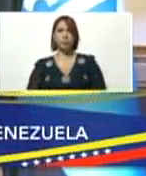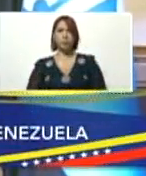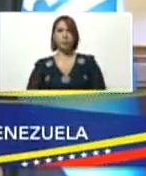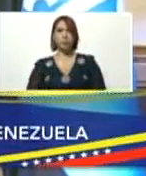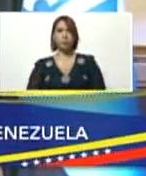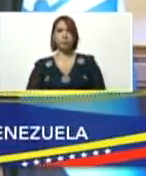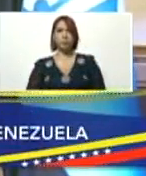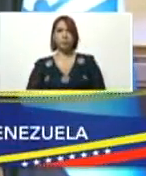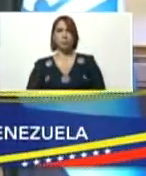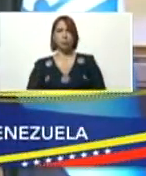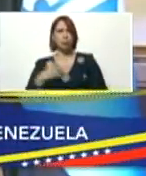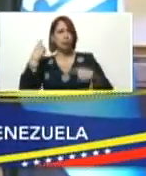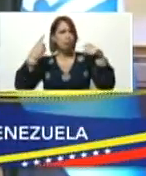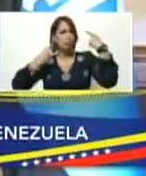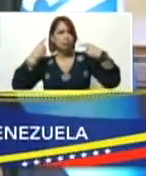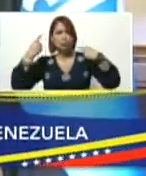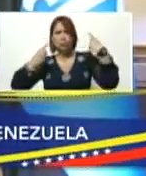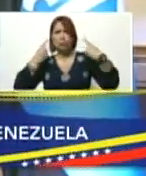enloquecida,